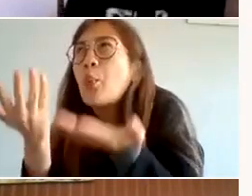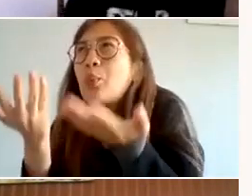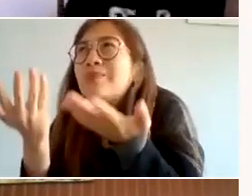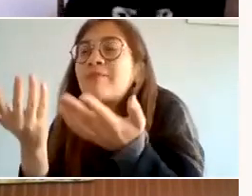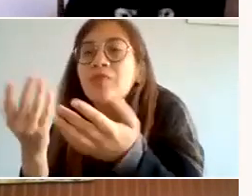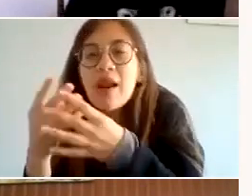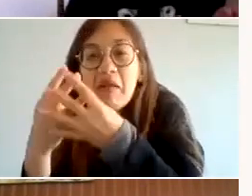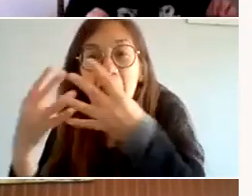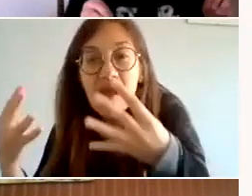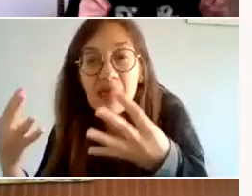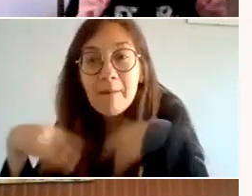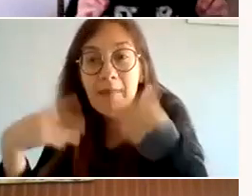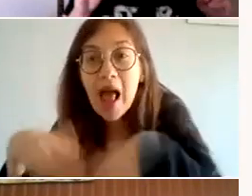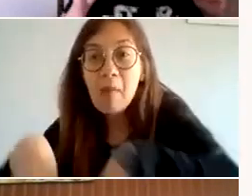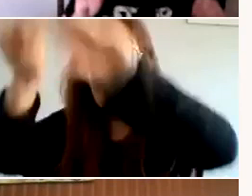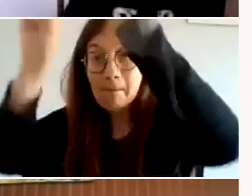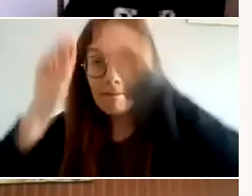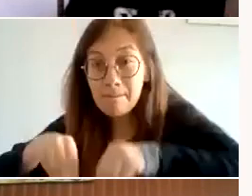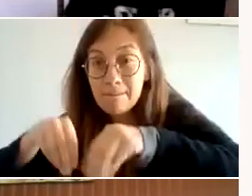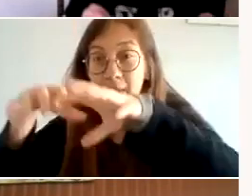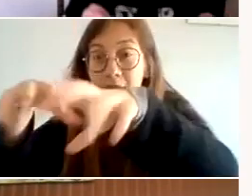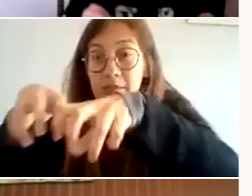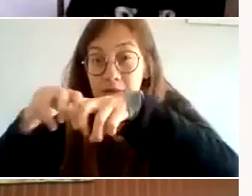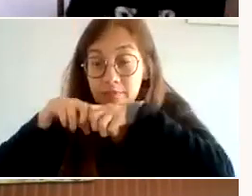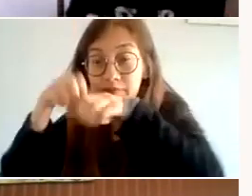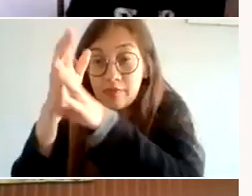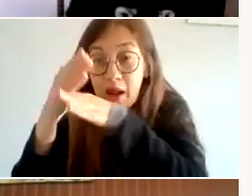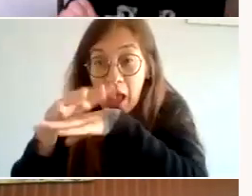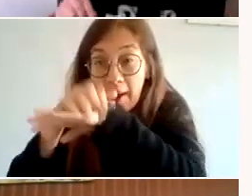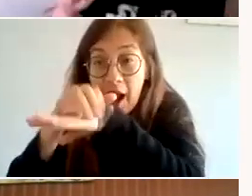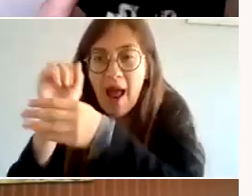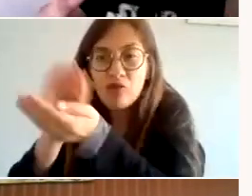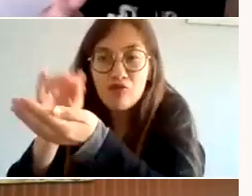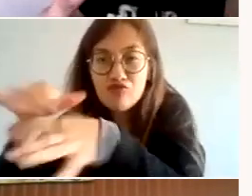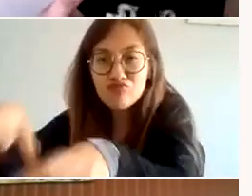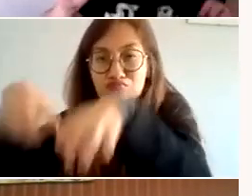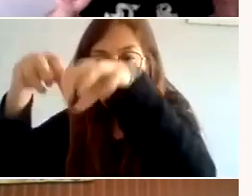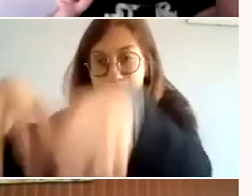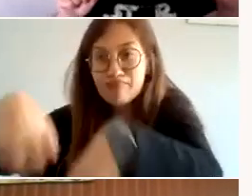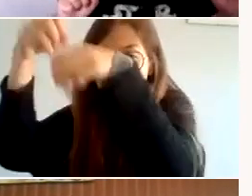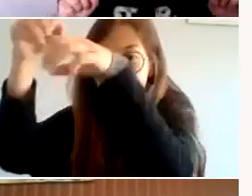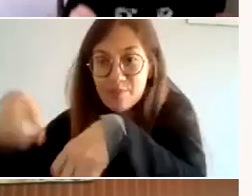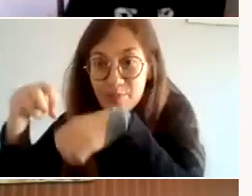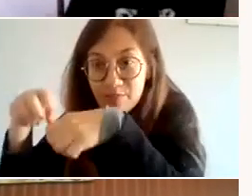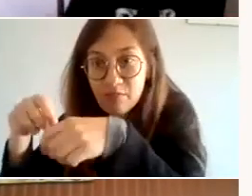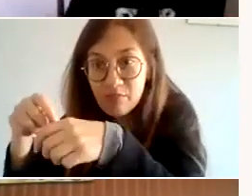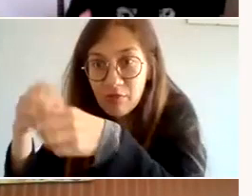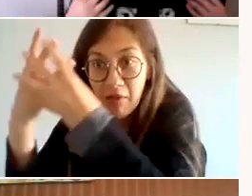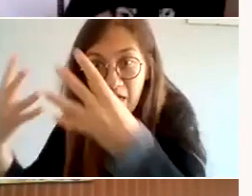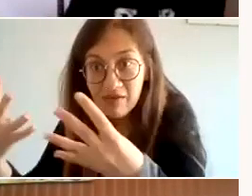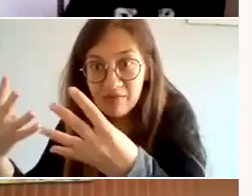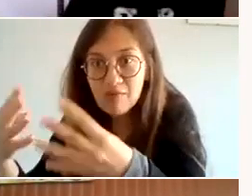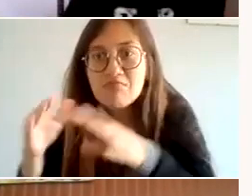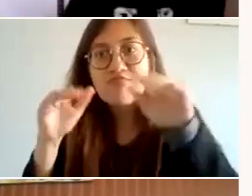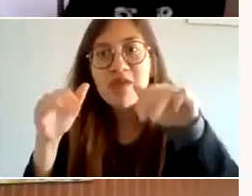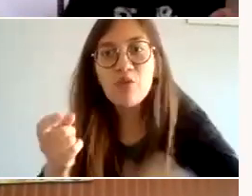otro, ¿ya? De forma física. Existe un cable que une un computador con otro. Técnicamente esto es un